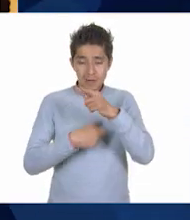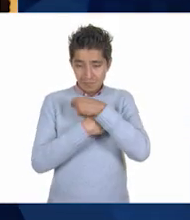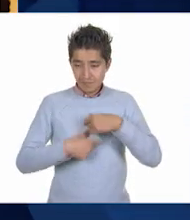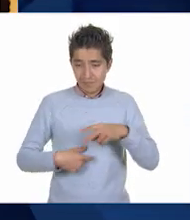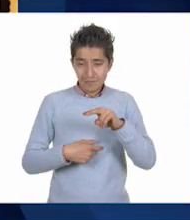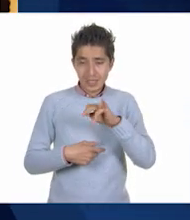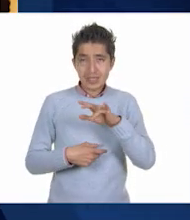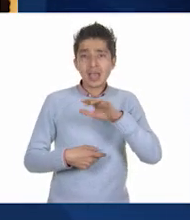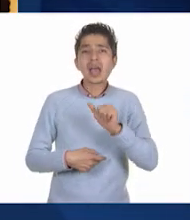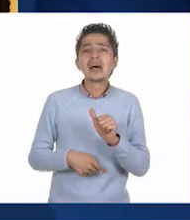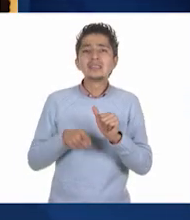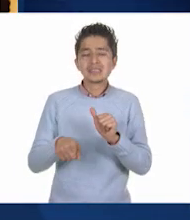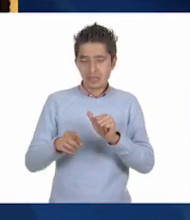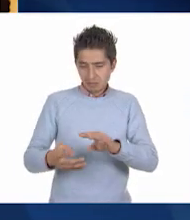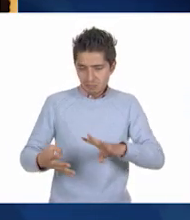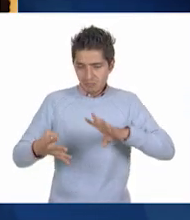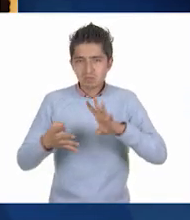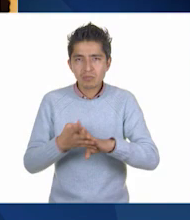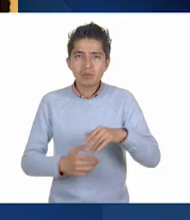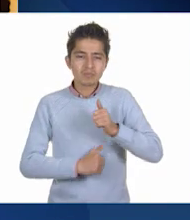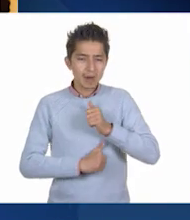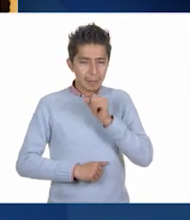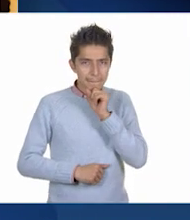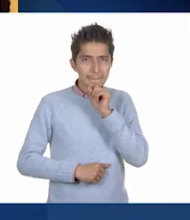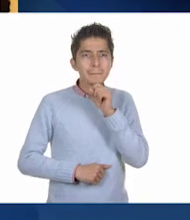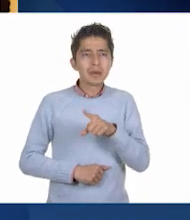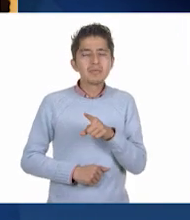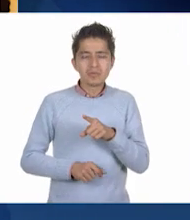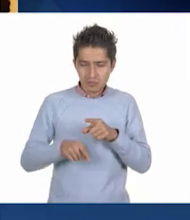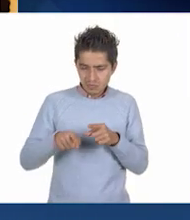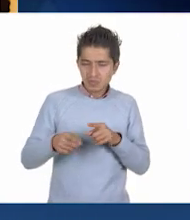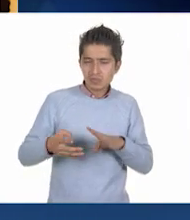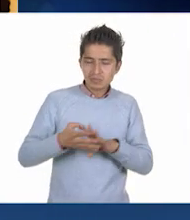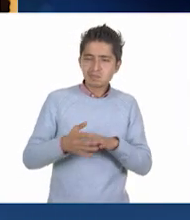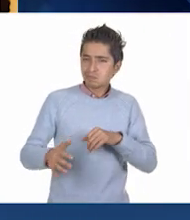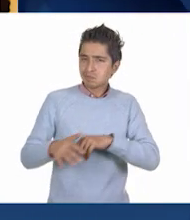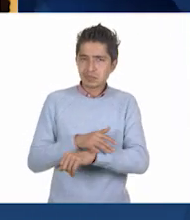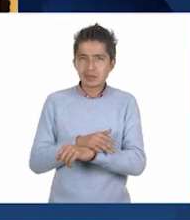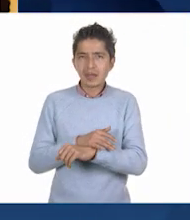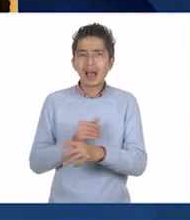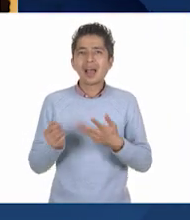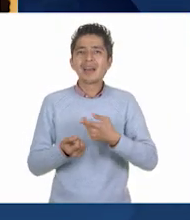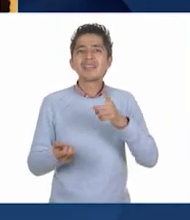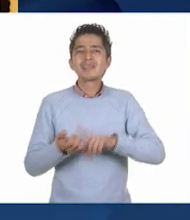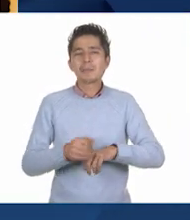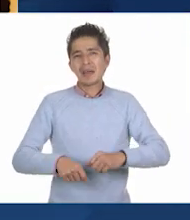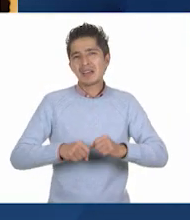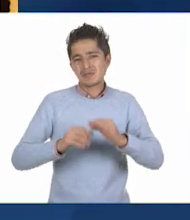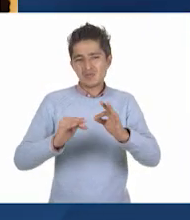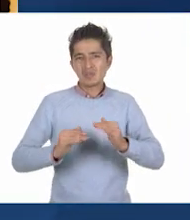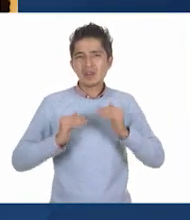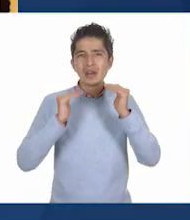sea refundido en la cárcel militar con el gesto legalista que suelen tener los poderosos